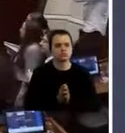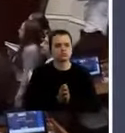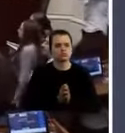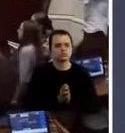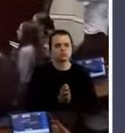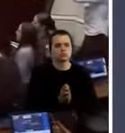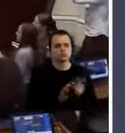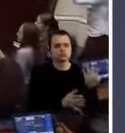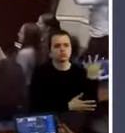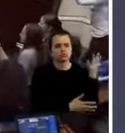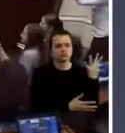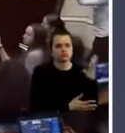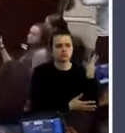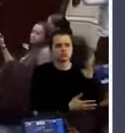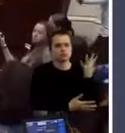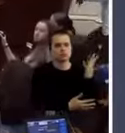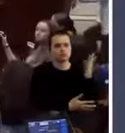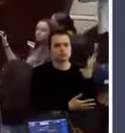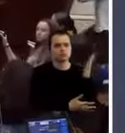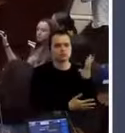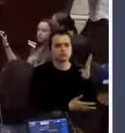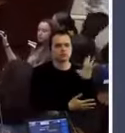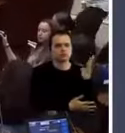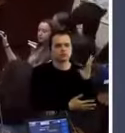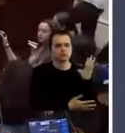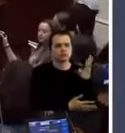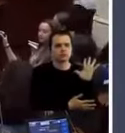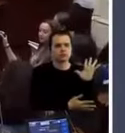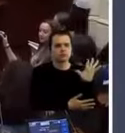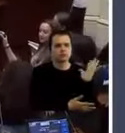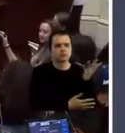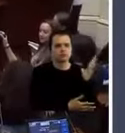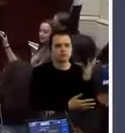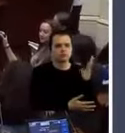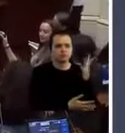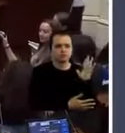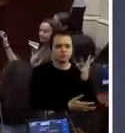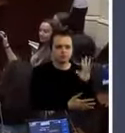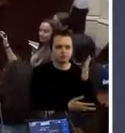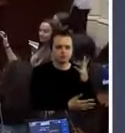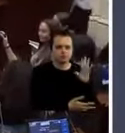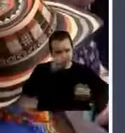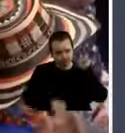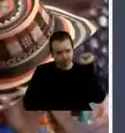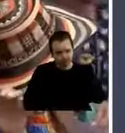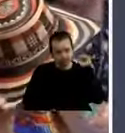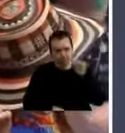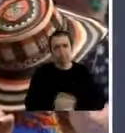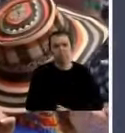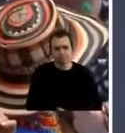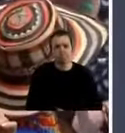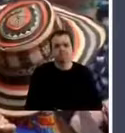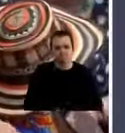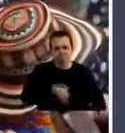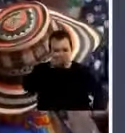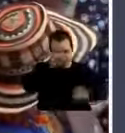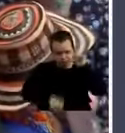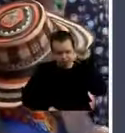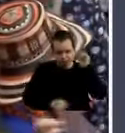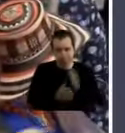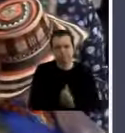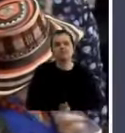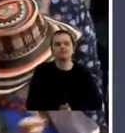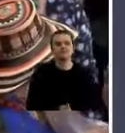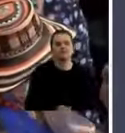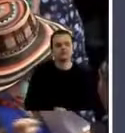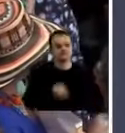medios, etcétera, etcétera. Pero incluso la reforma es tan buena que no lo saca del negocio, pero sí les quita poder. Por último, antes de escuchar a la